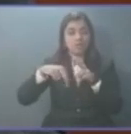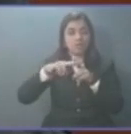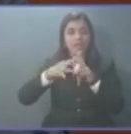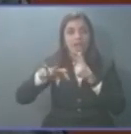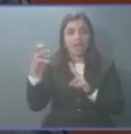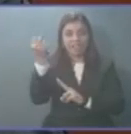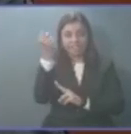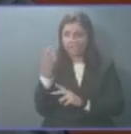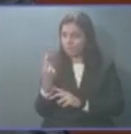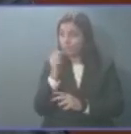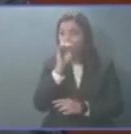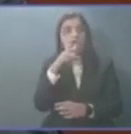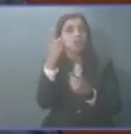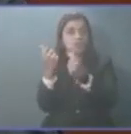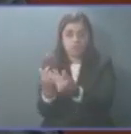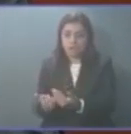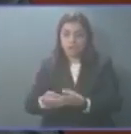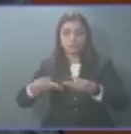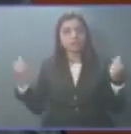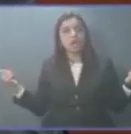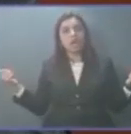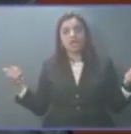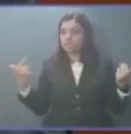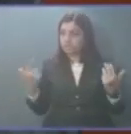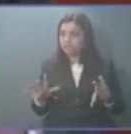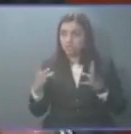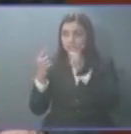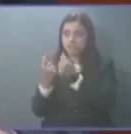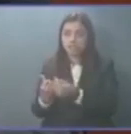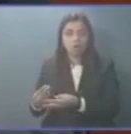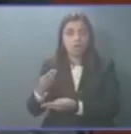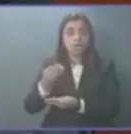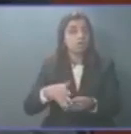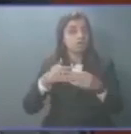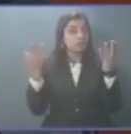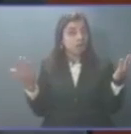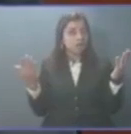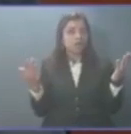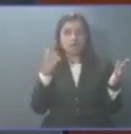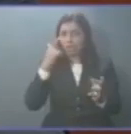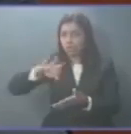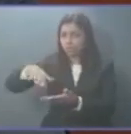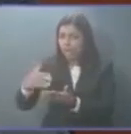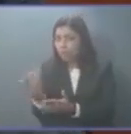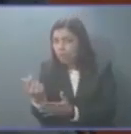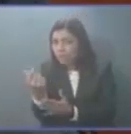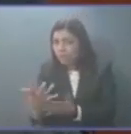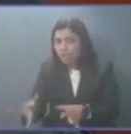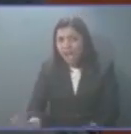y dejaba entrever que ese dinero ya no está y que lo ocuparon sin autorización. Y ojo, si eso